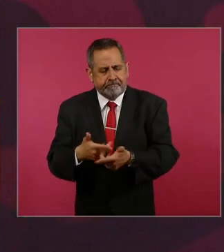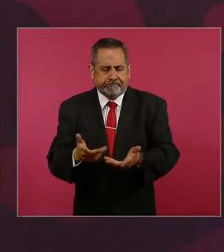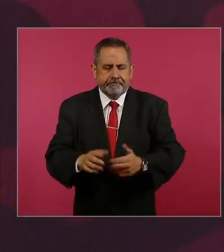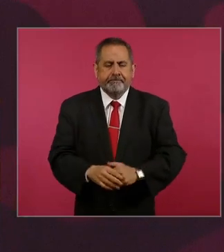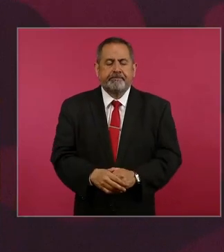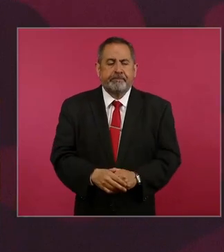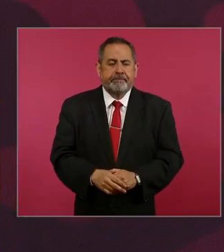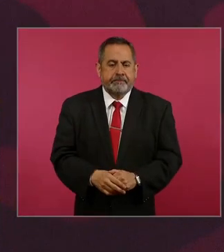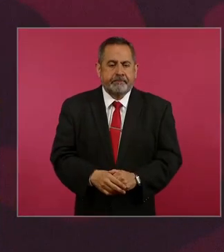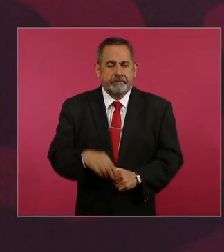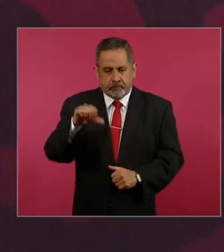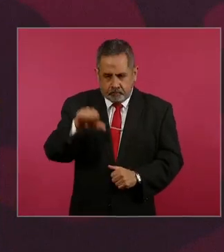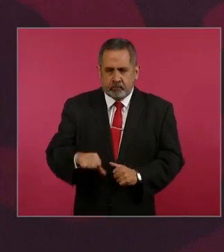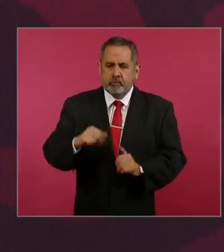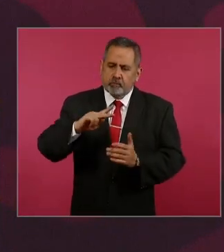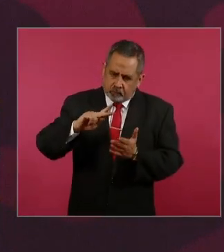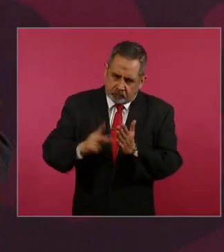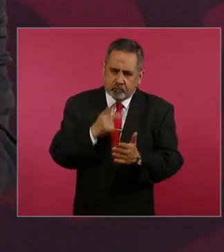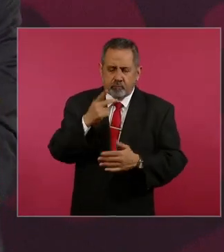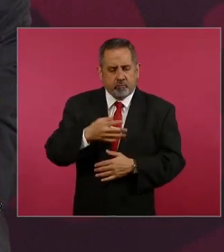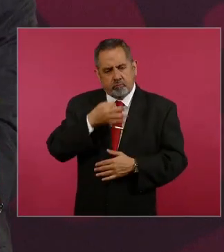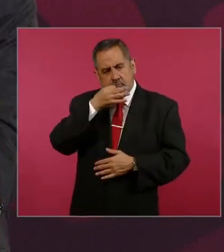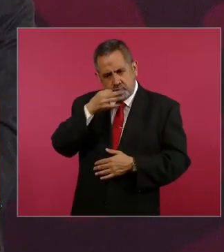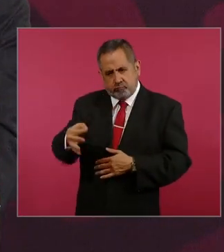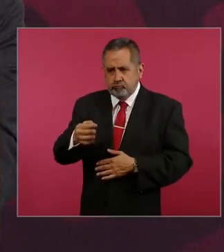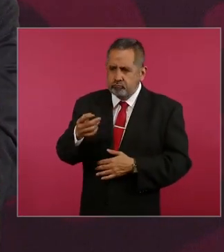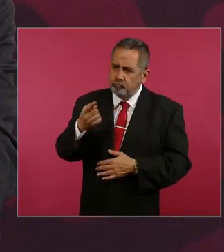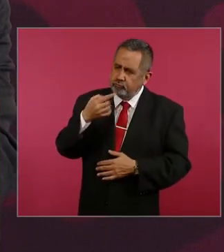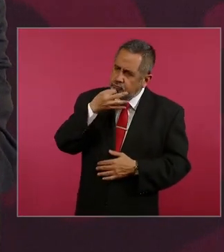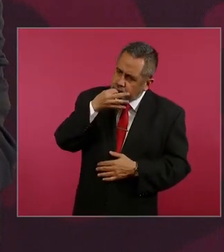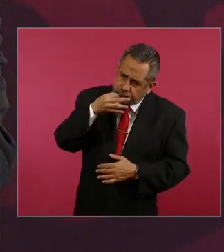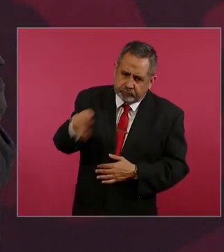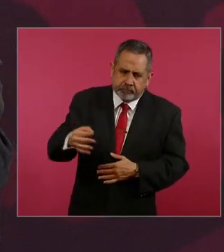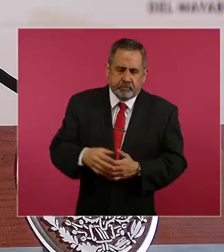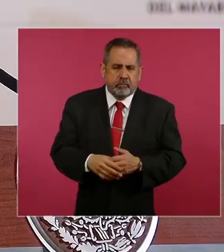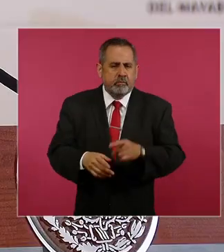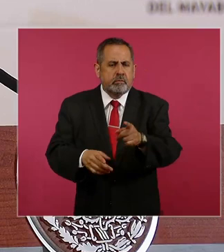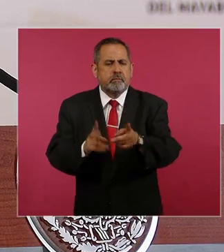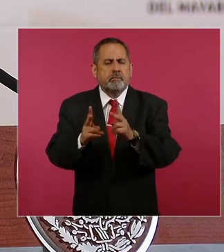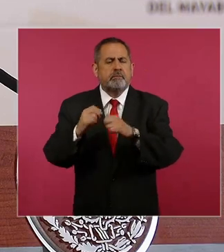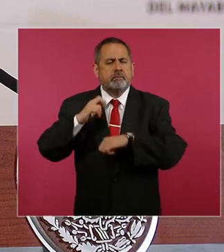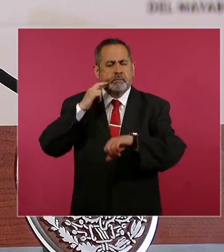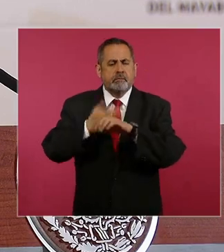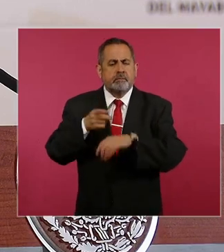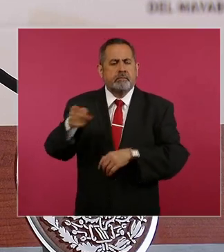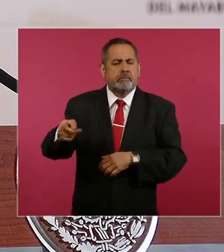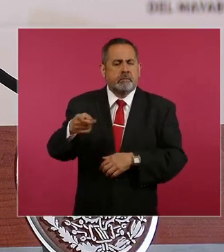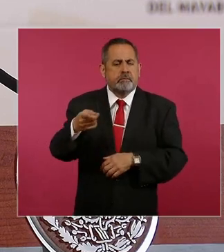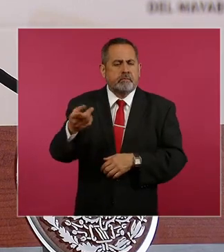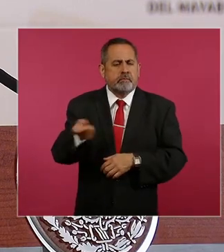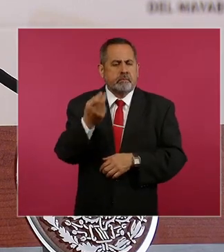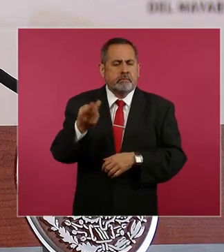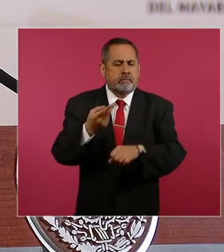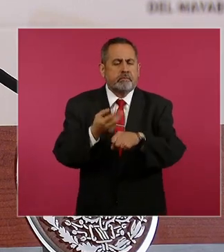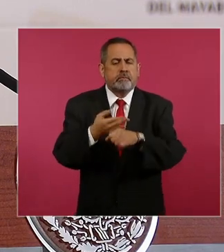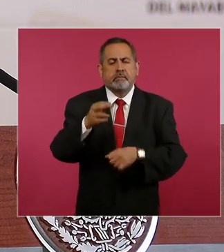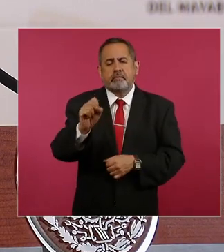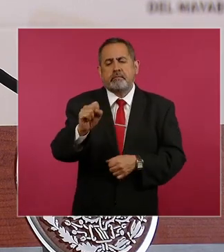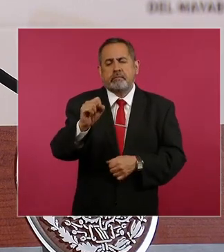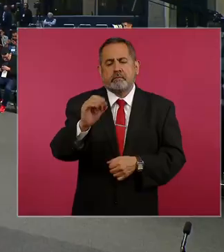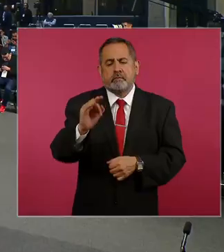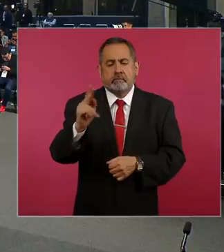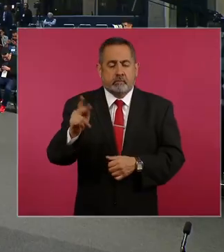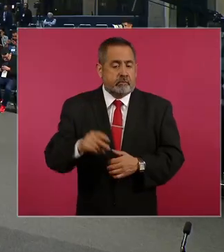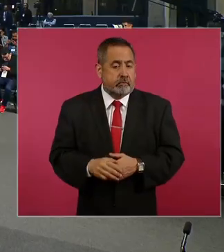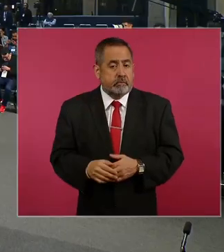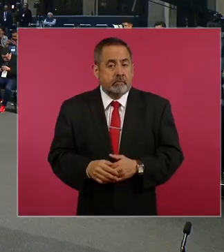y vamos hoy de nuevo a plantear. Lo está viendo la Secretaría de la Función Pública. De